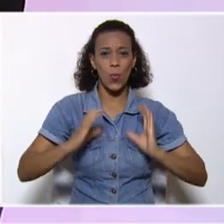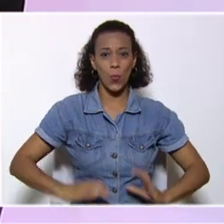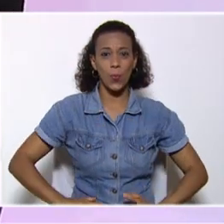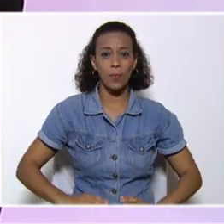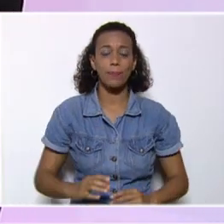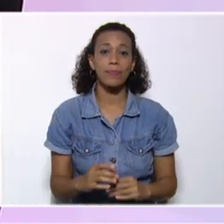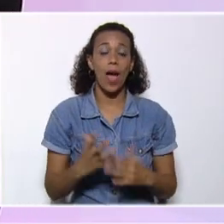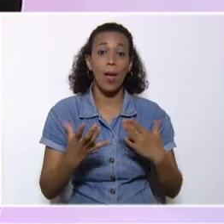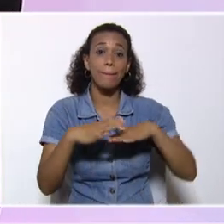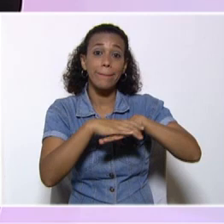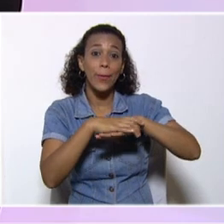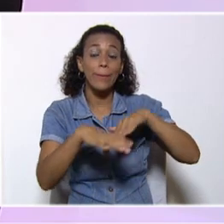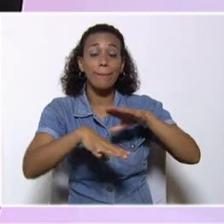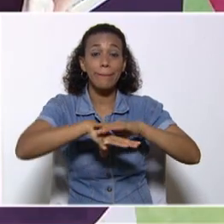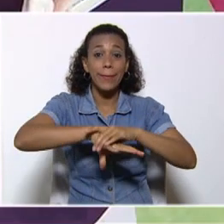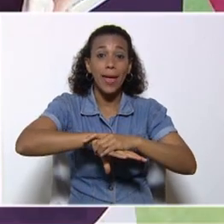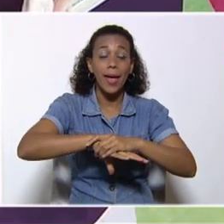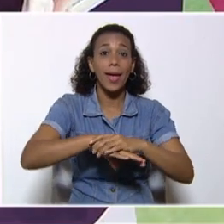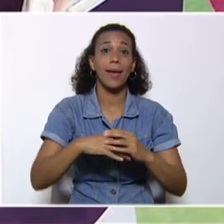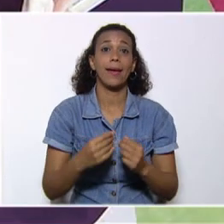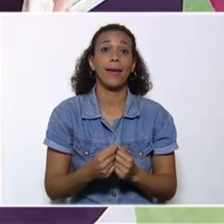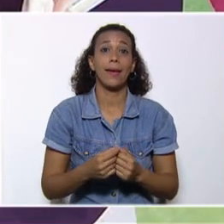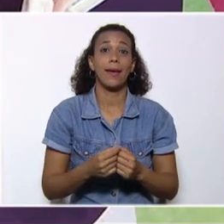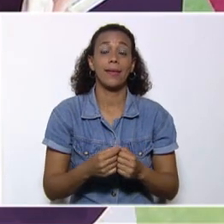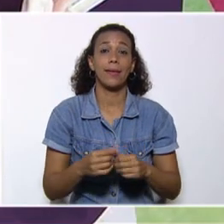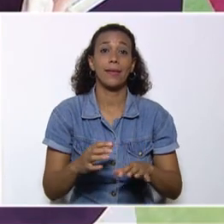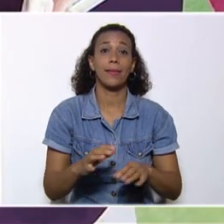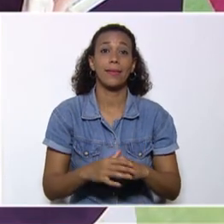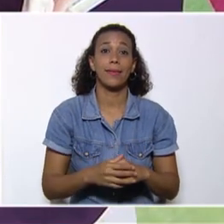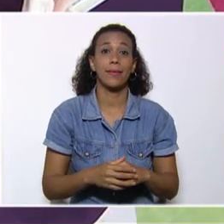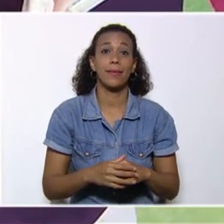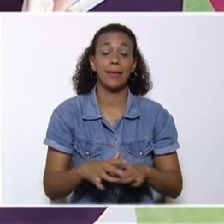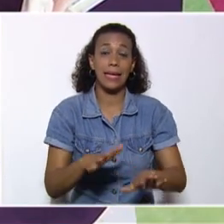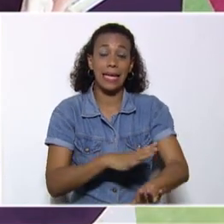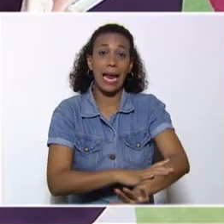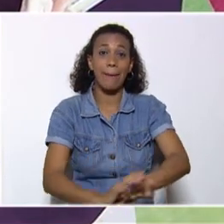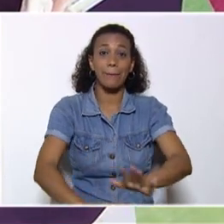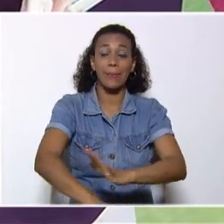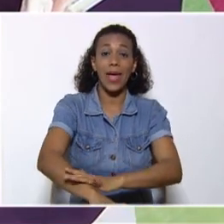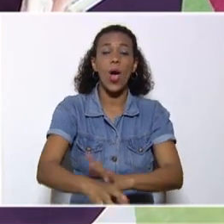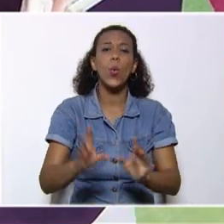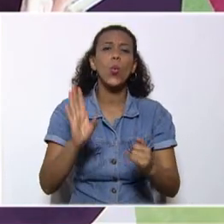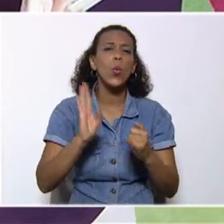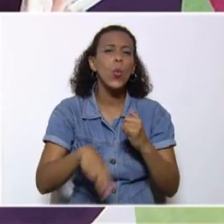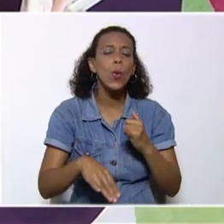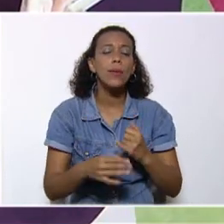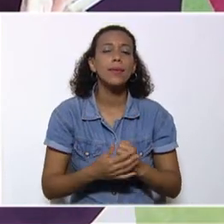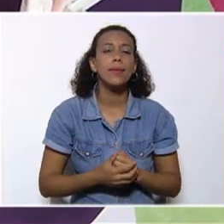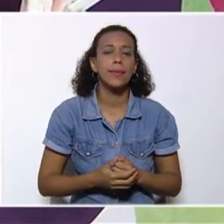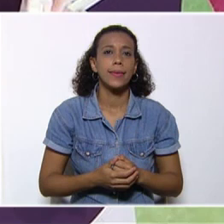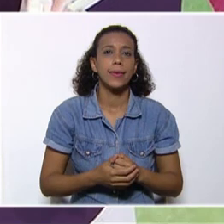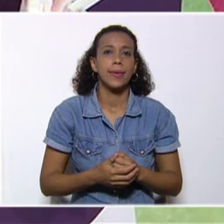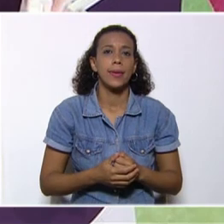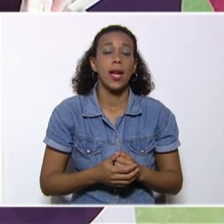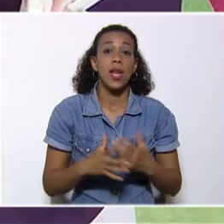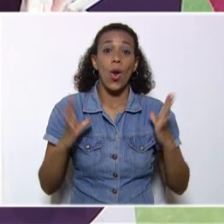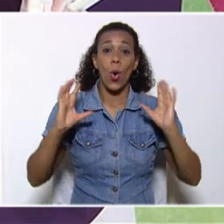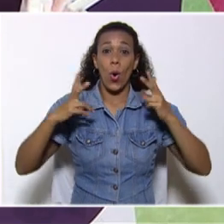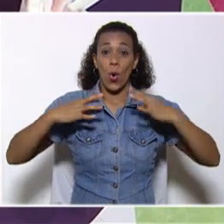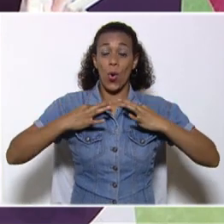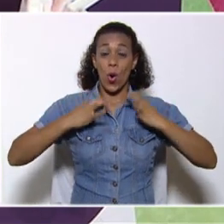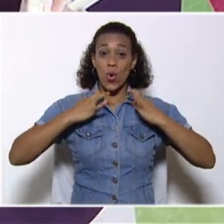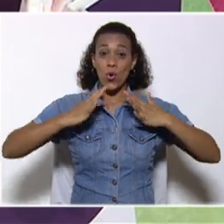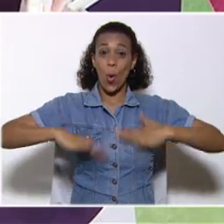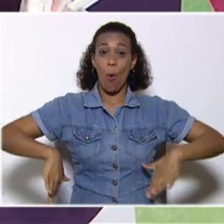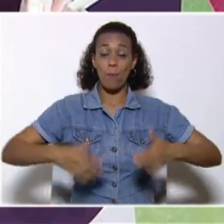pies. Después le colocamos las piernas. Y también, por supuesto, lo vestimos con